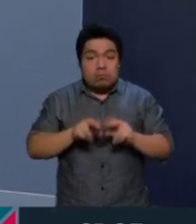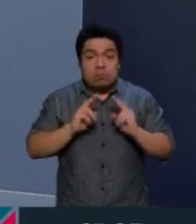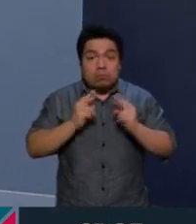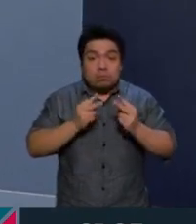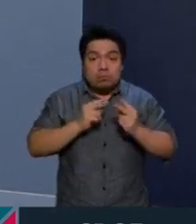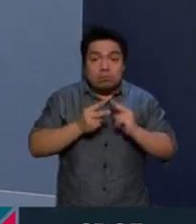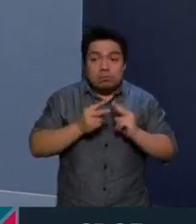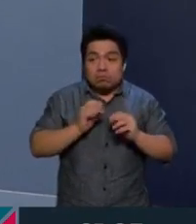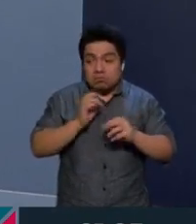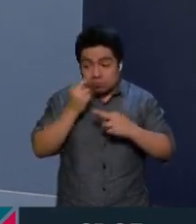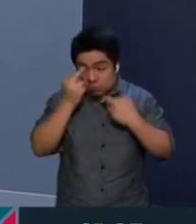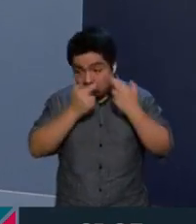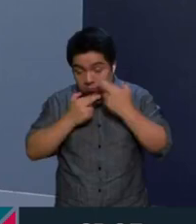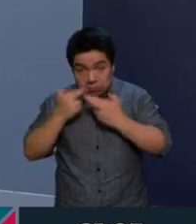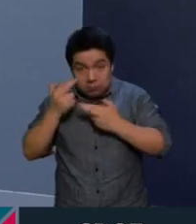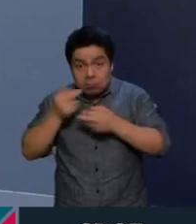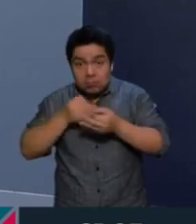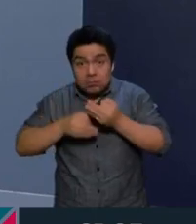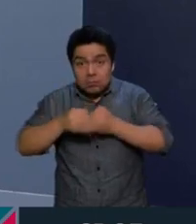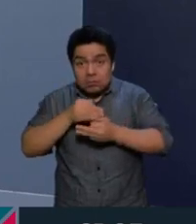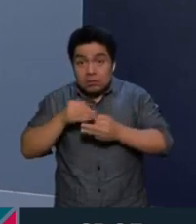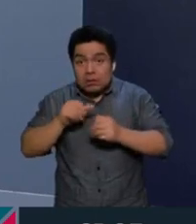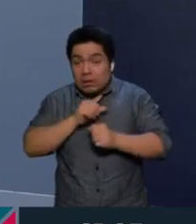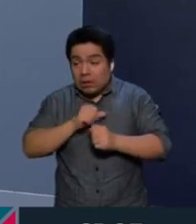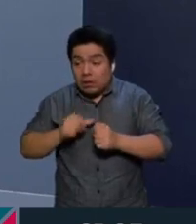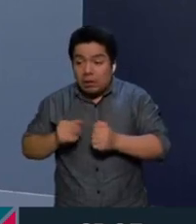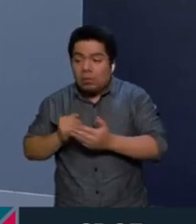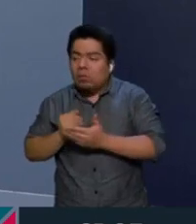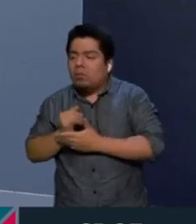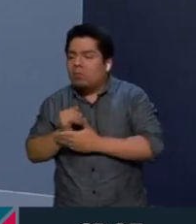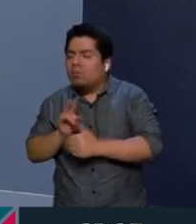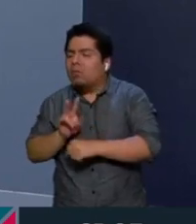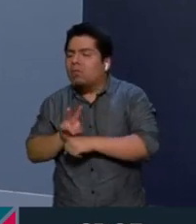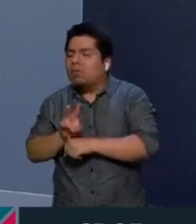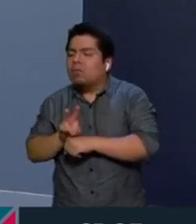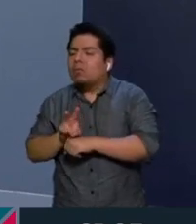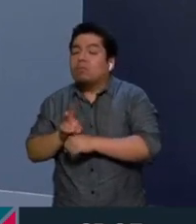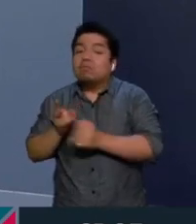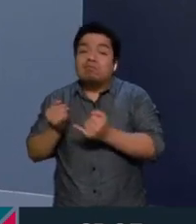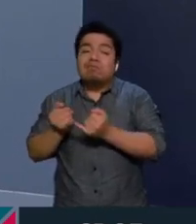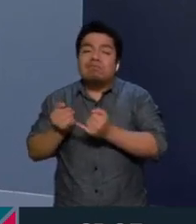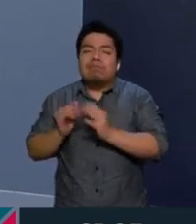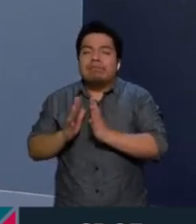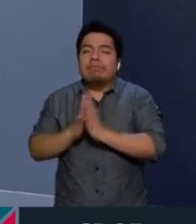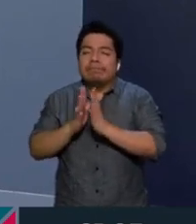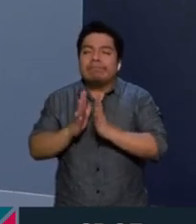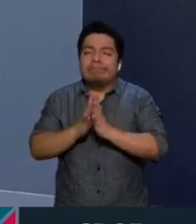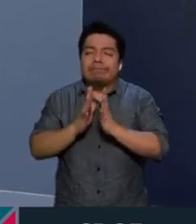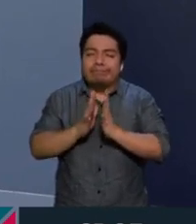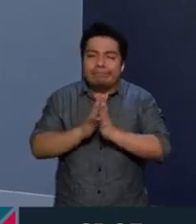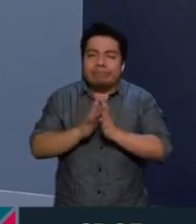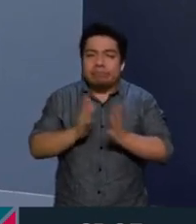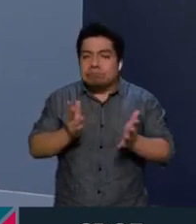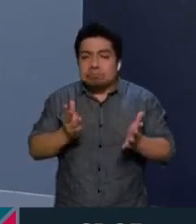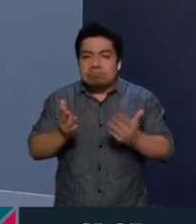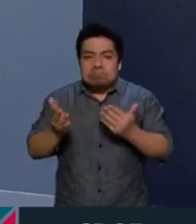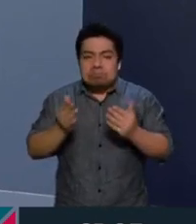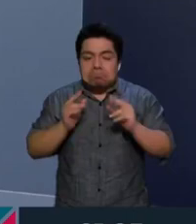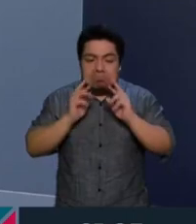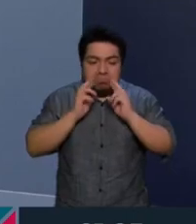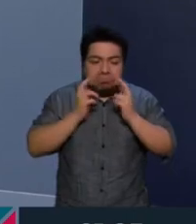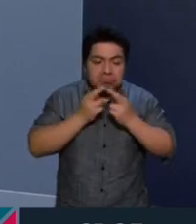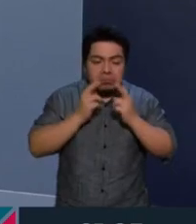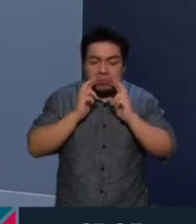y que supervisan las acciones y decisiones del alcalde, y entre otros promueven la participación ciudadana. Mire, las sesiones